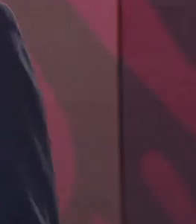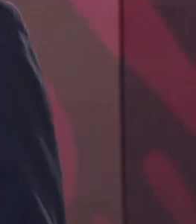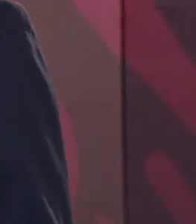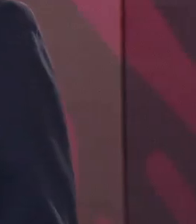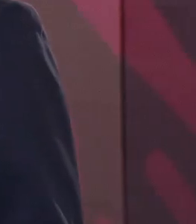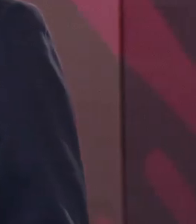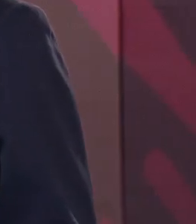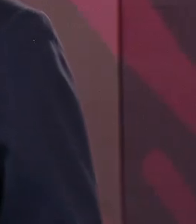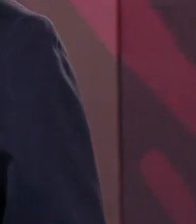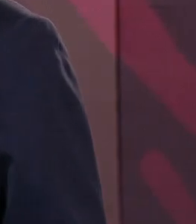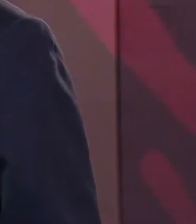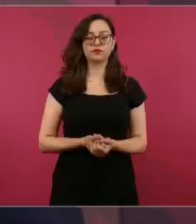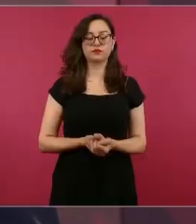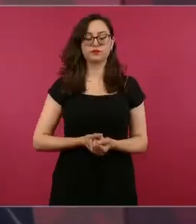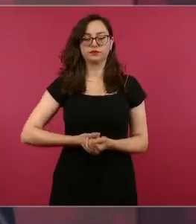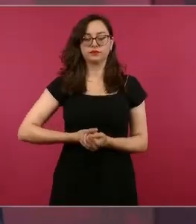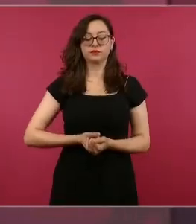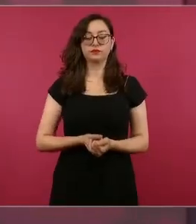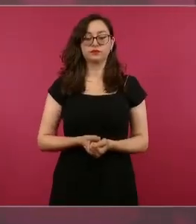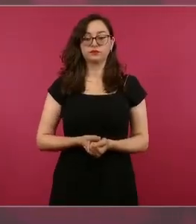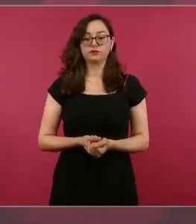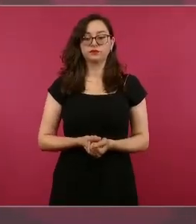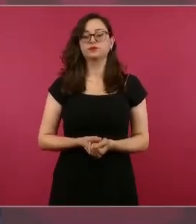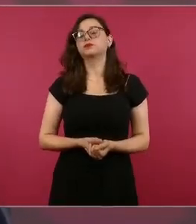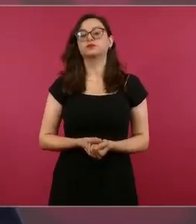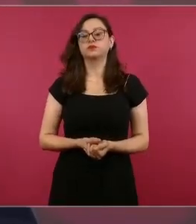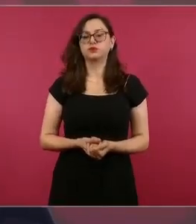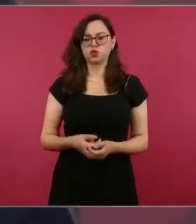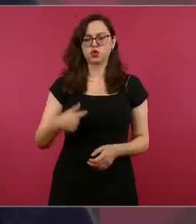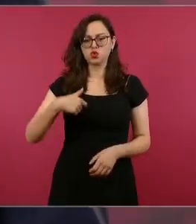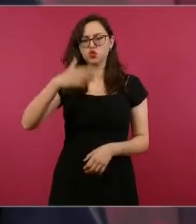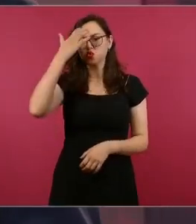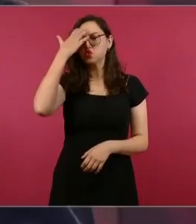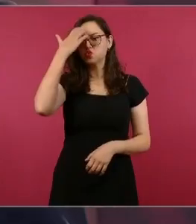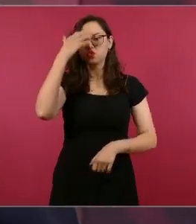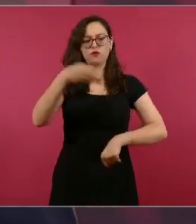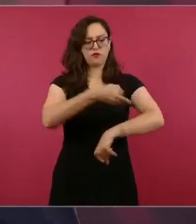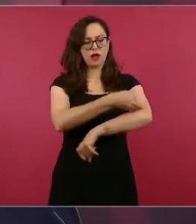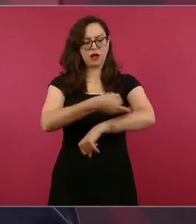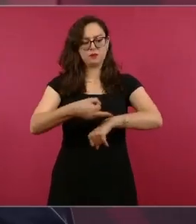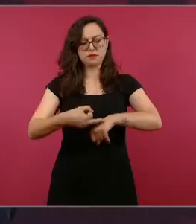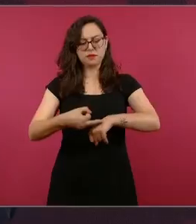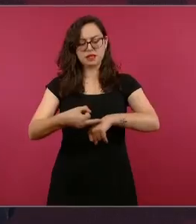por cuánto? Por una herencia de